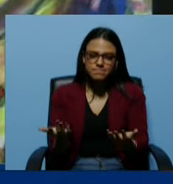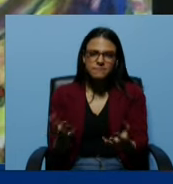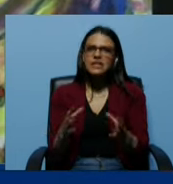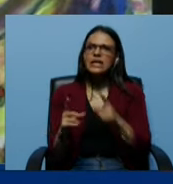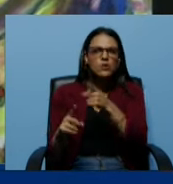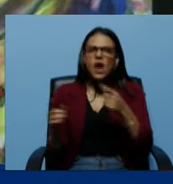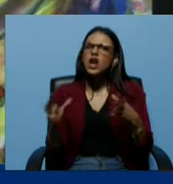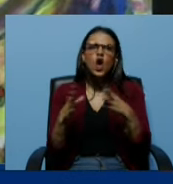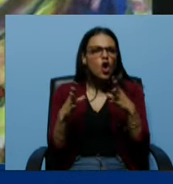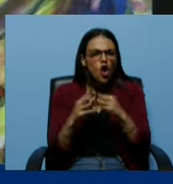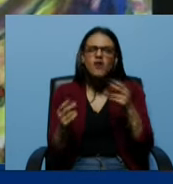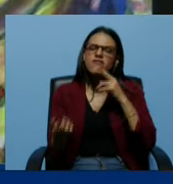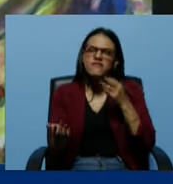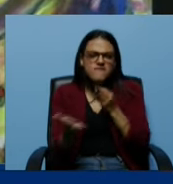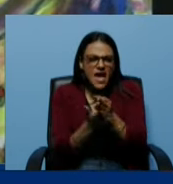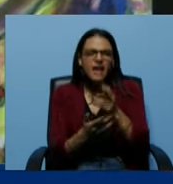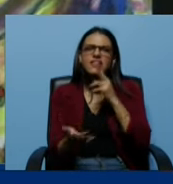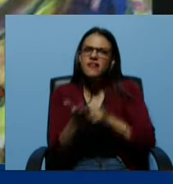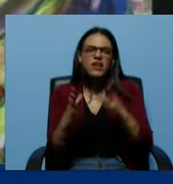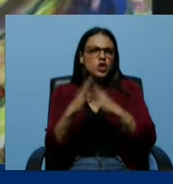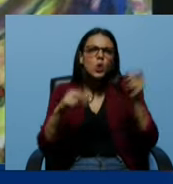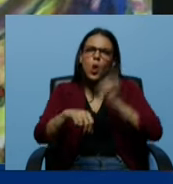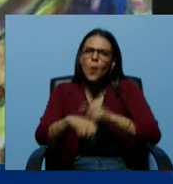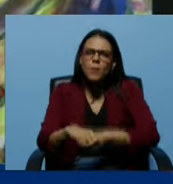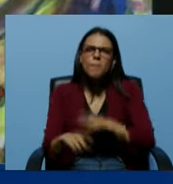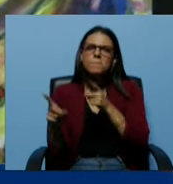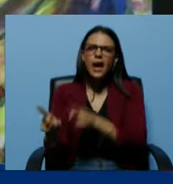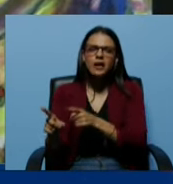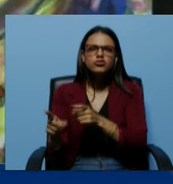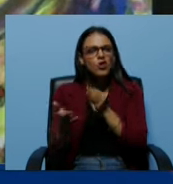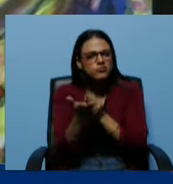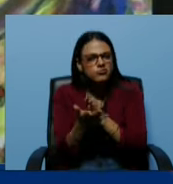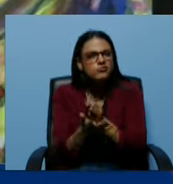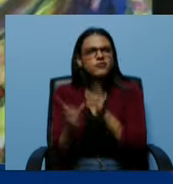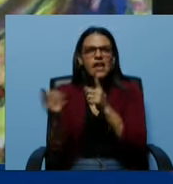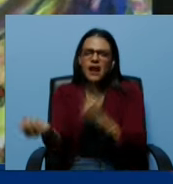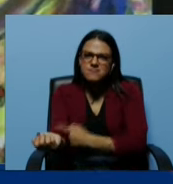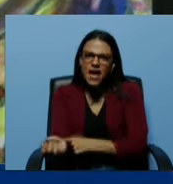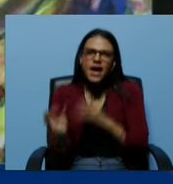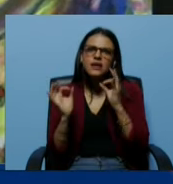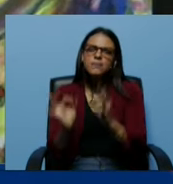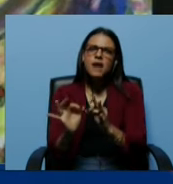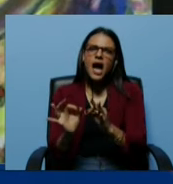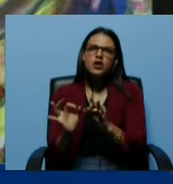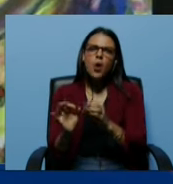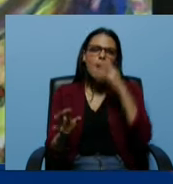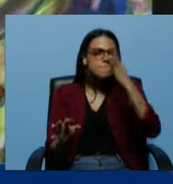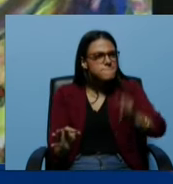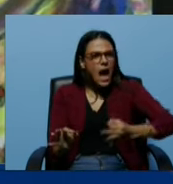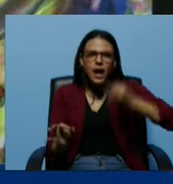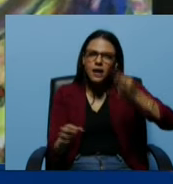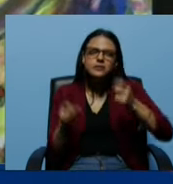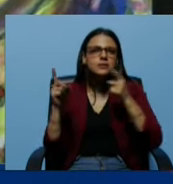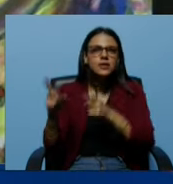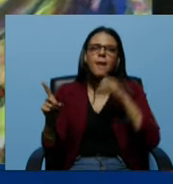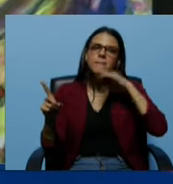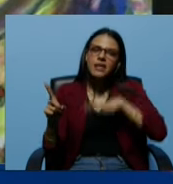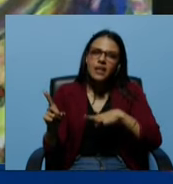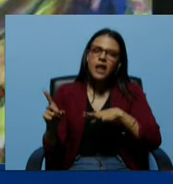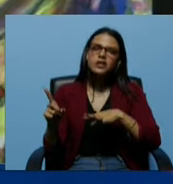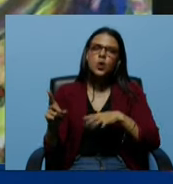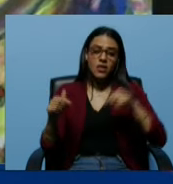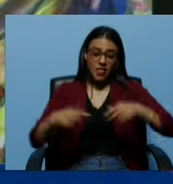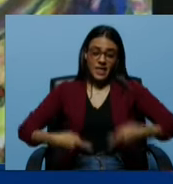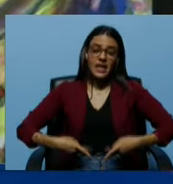prueba, a todo momento, un hermano para siempre, de esta